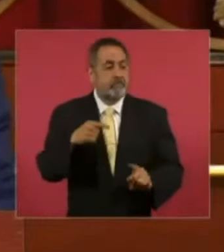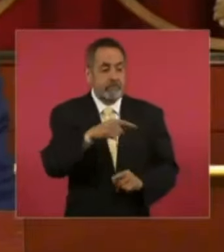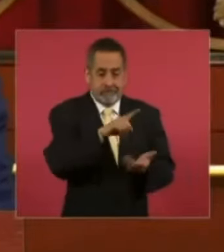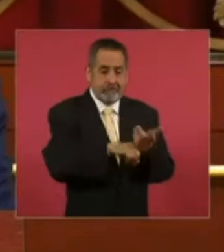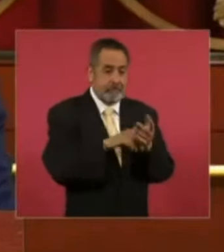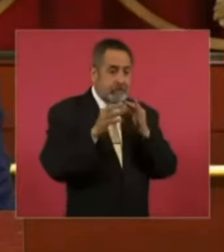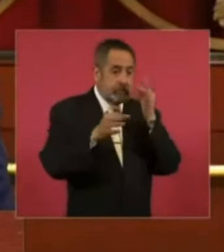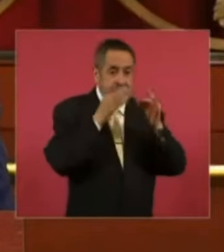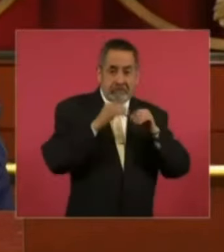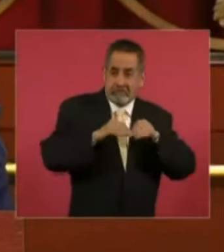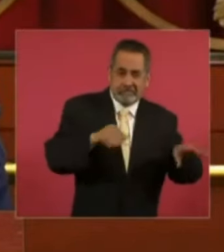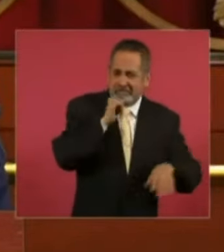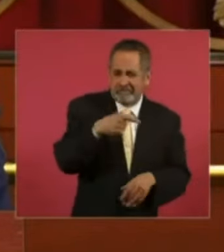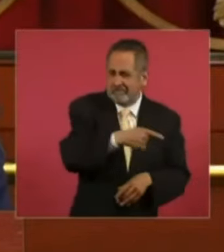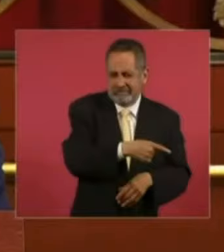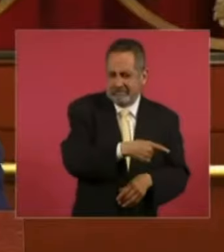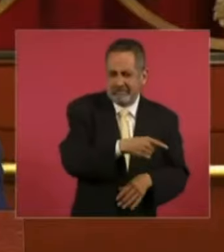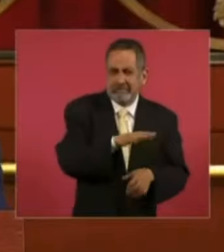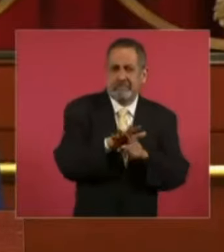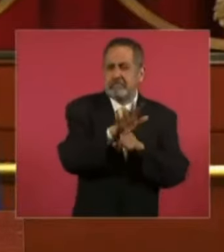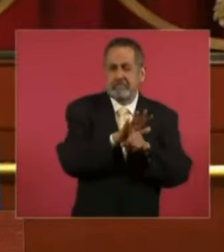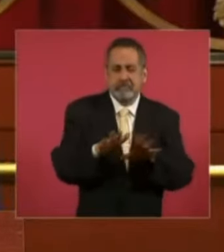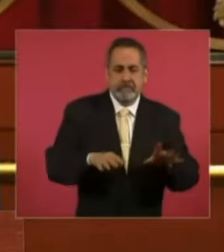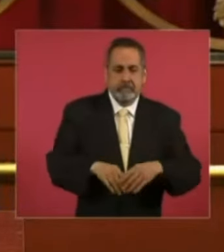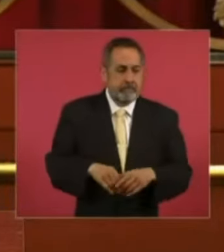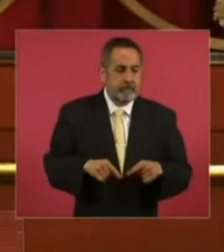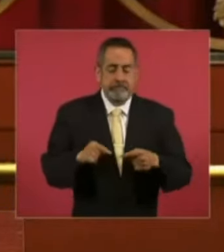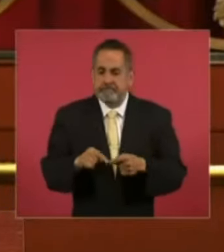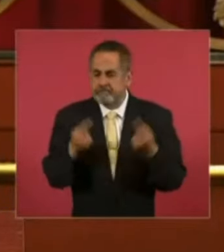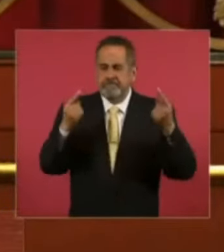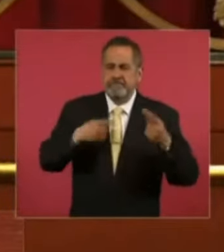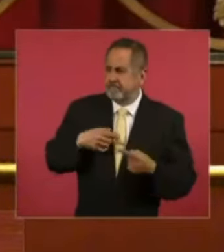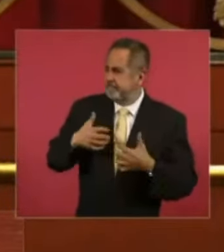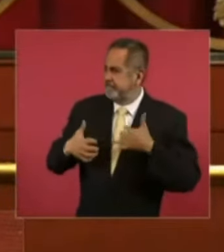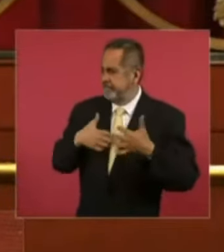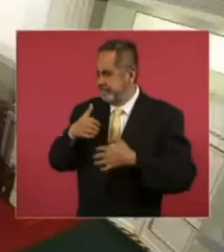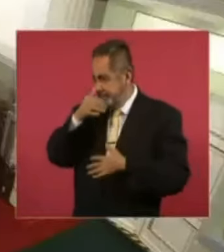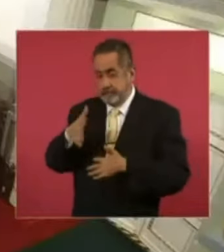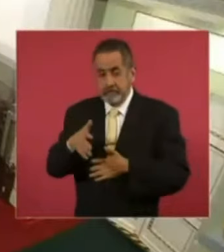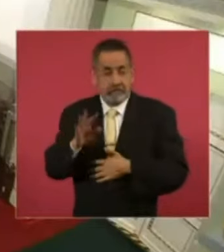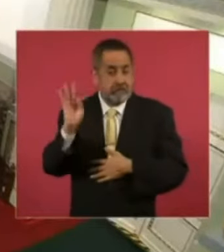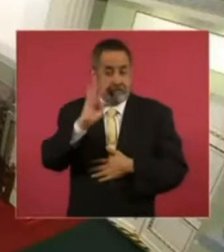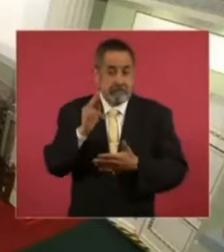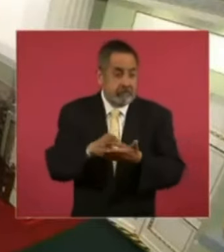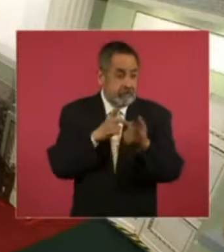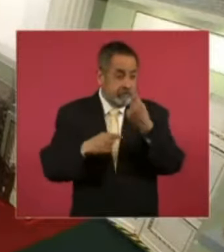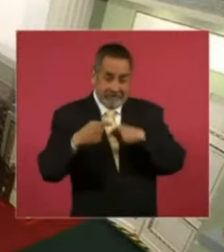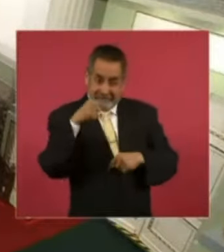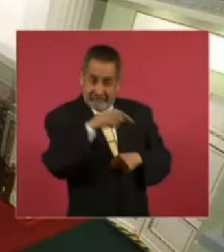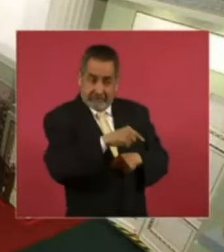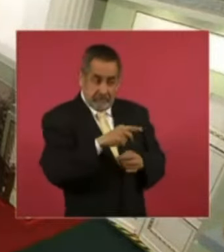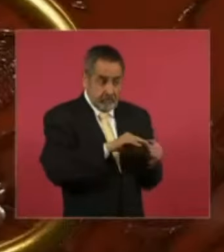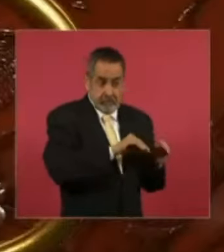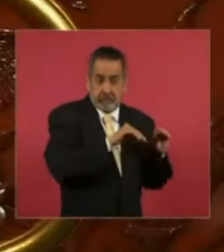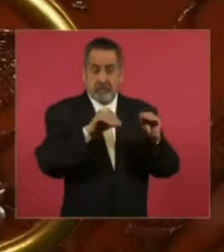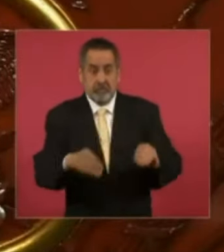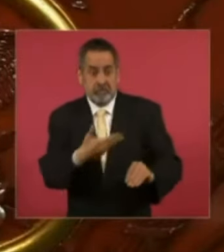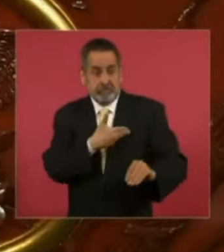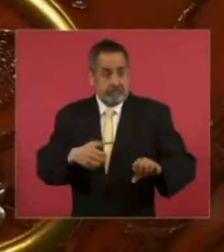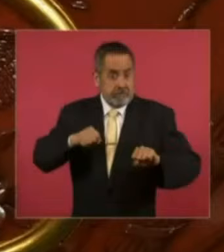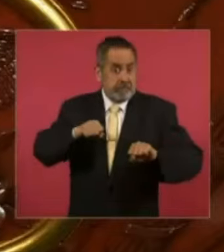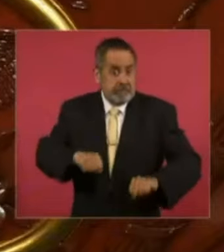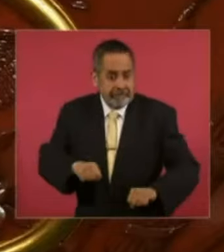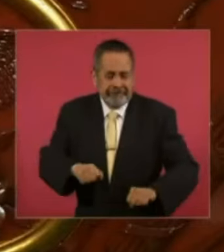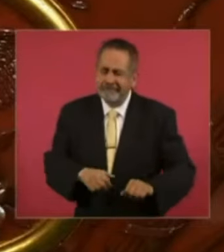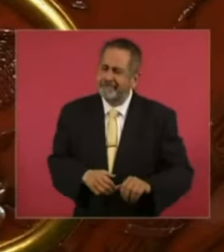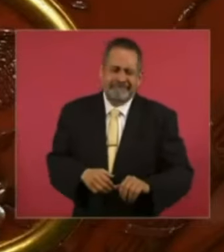y maderables contarán con un jornal seguro, justo y permanente, que coman los que nos dan de comer, plantea el 14. Y el